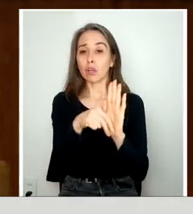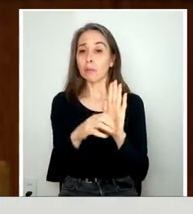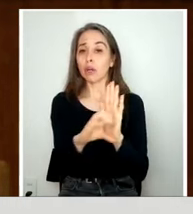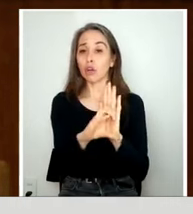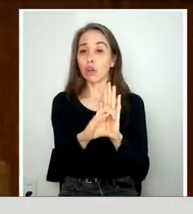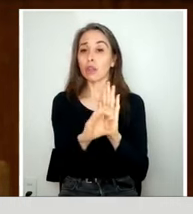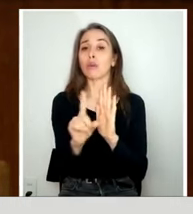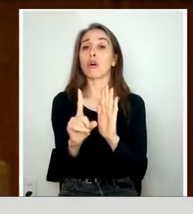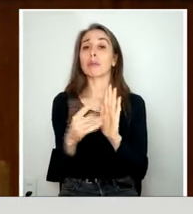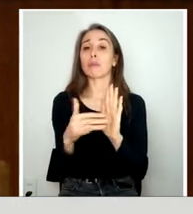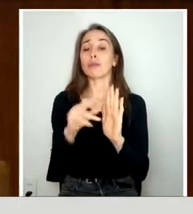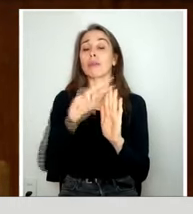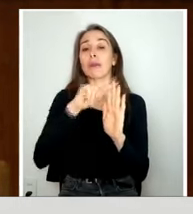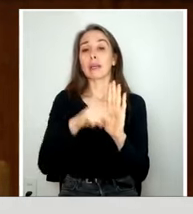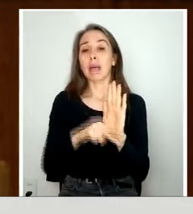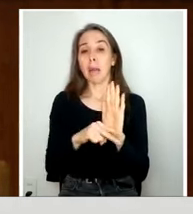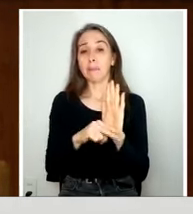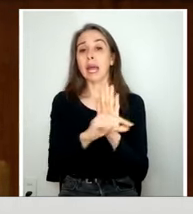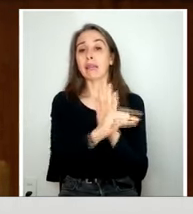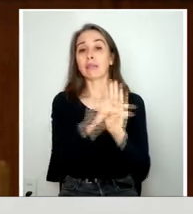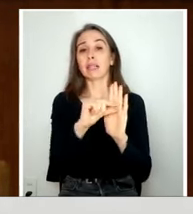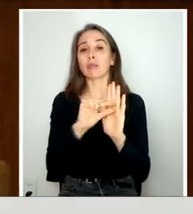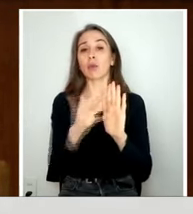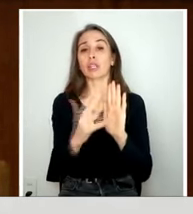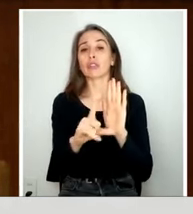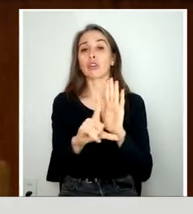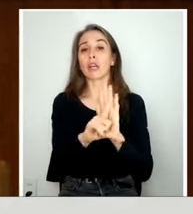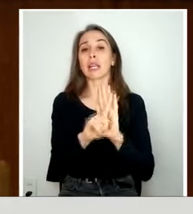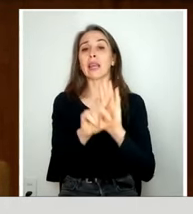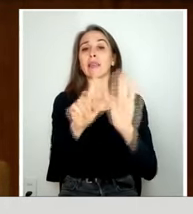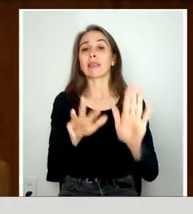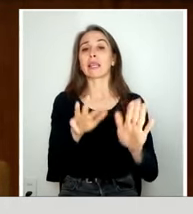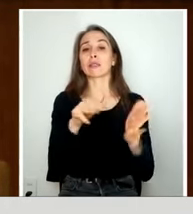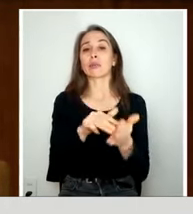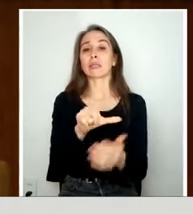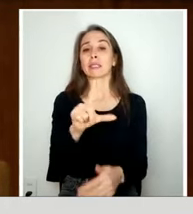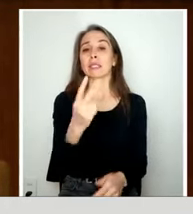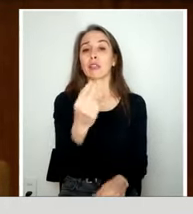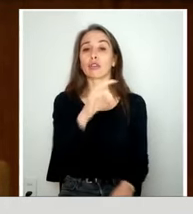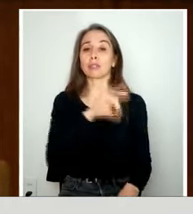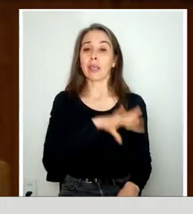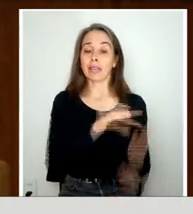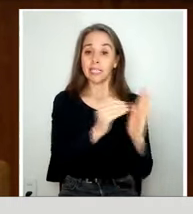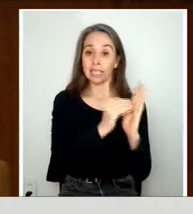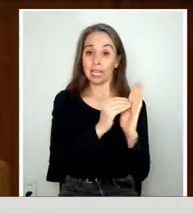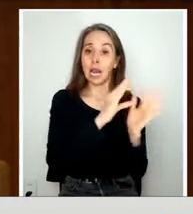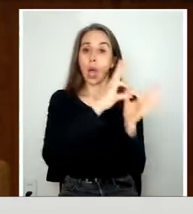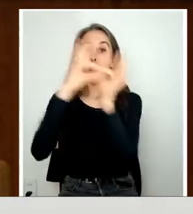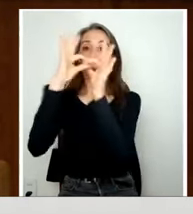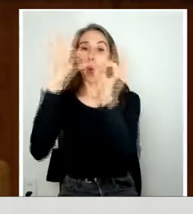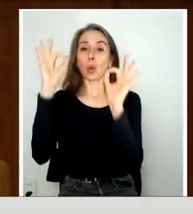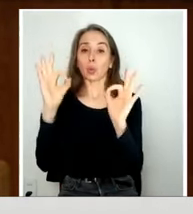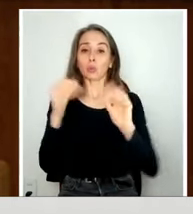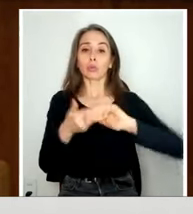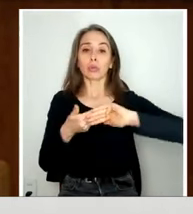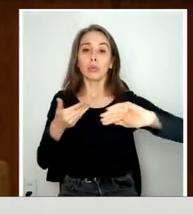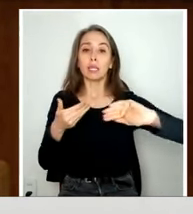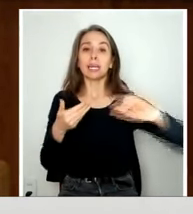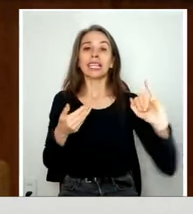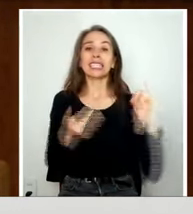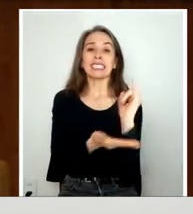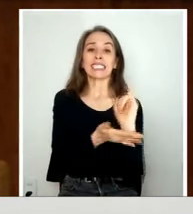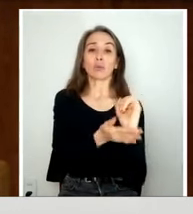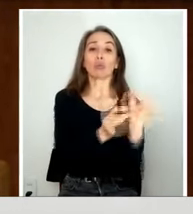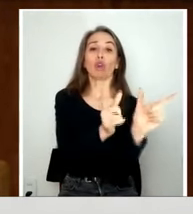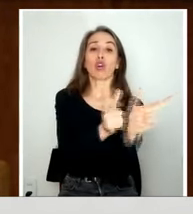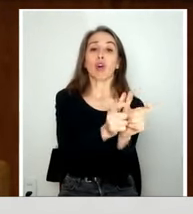la modificación del título quinto de la ley número 19.712 de manera de asegurar efectiva Independencia operativa de la Comisión Nacional de control